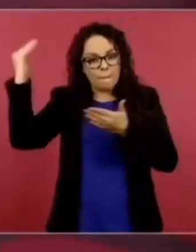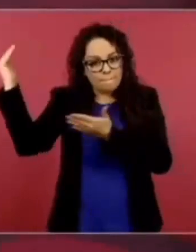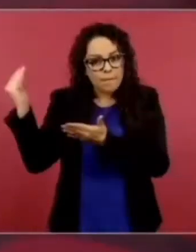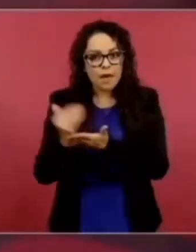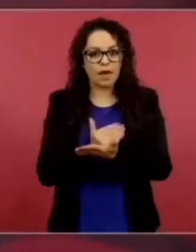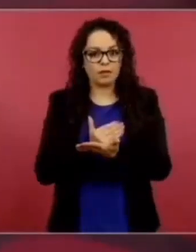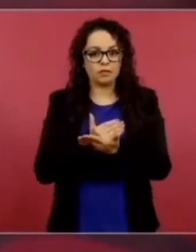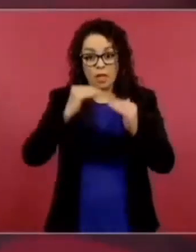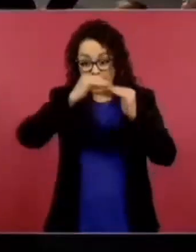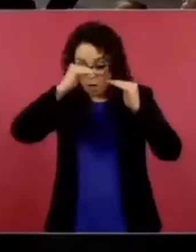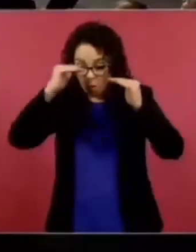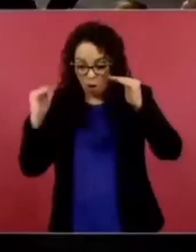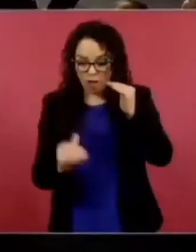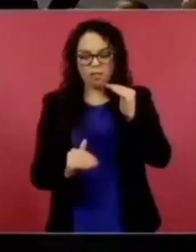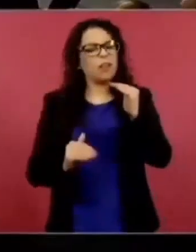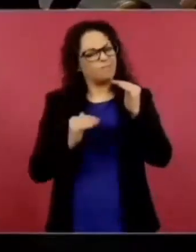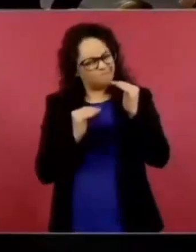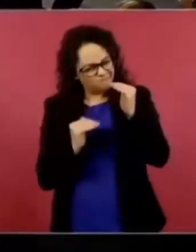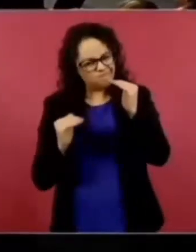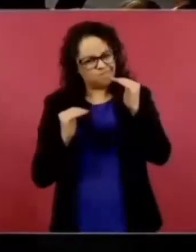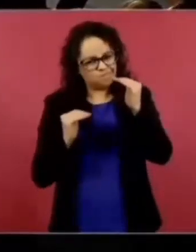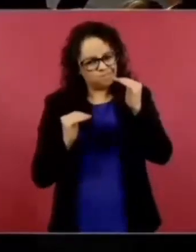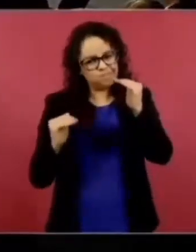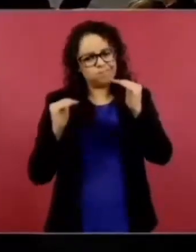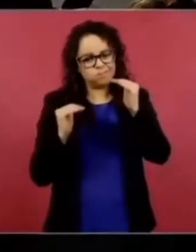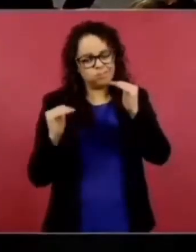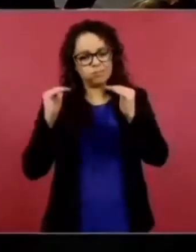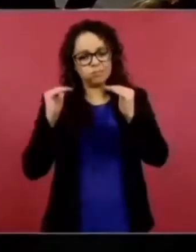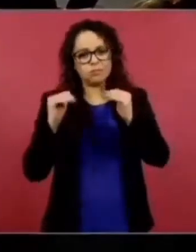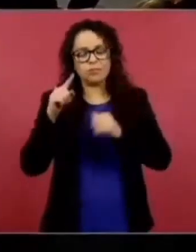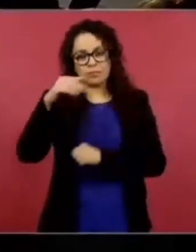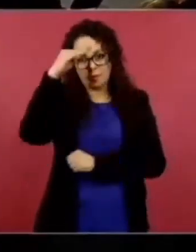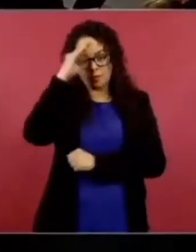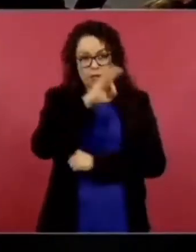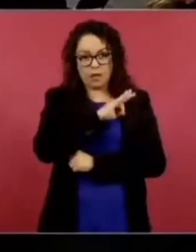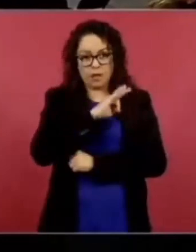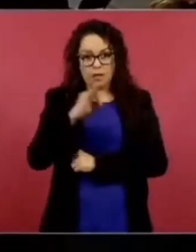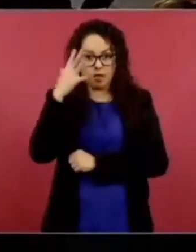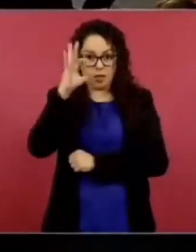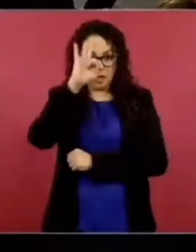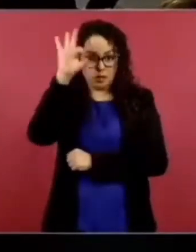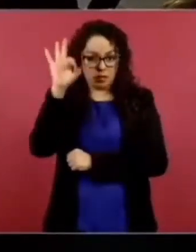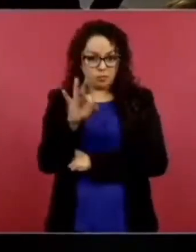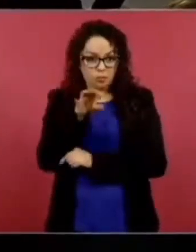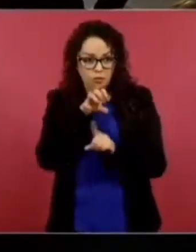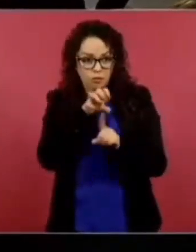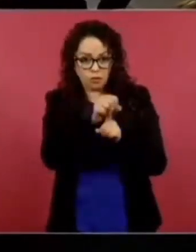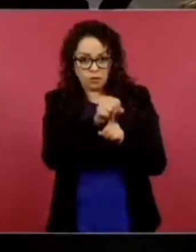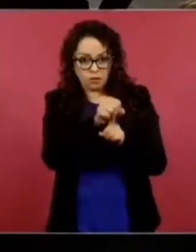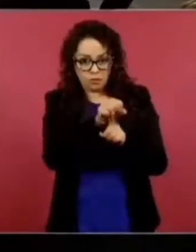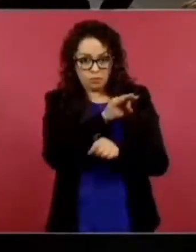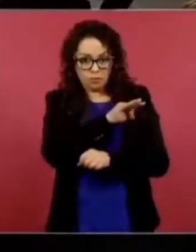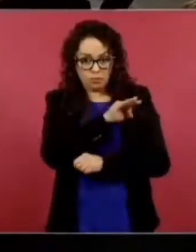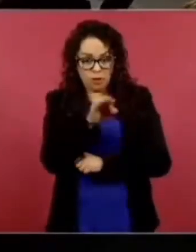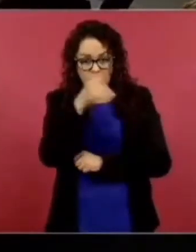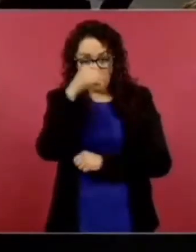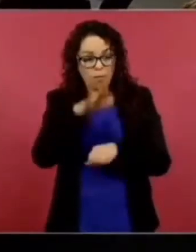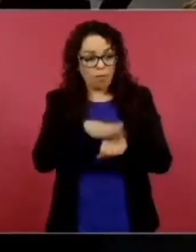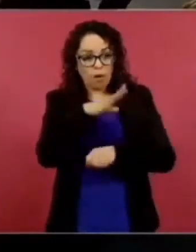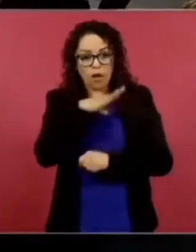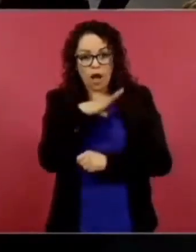¿Es posible que al final de su sexenio se alcance el 10% de la población que deje la pobreza extrema? ¿El 10%